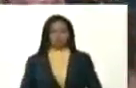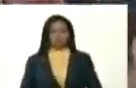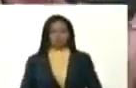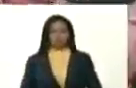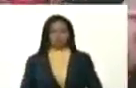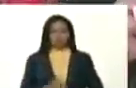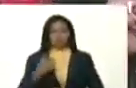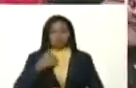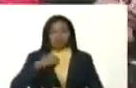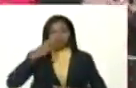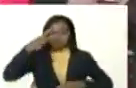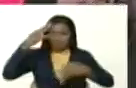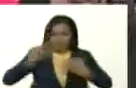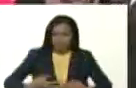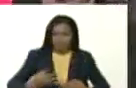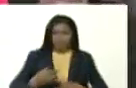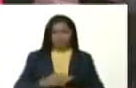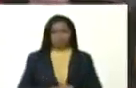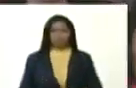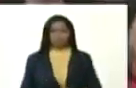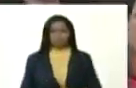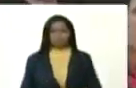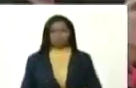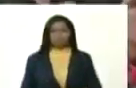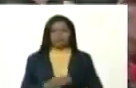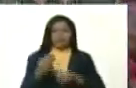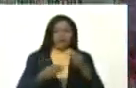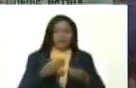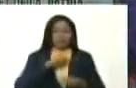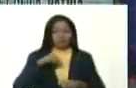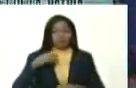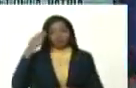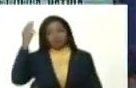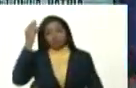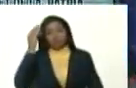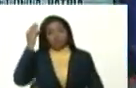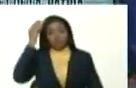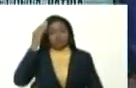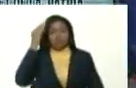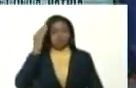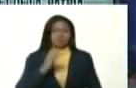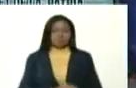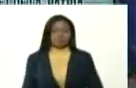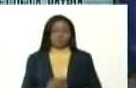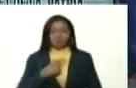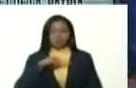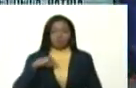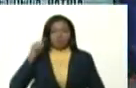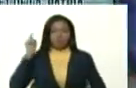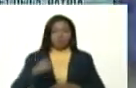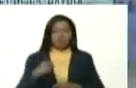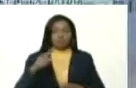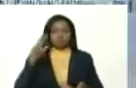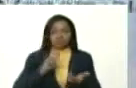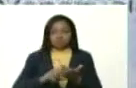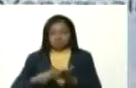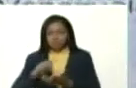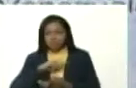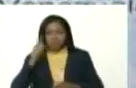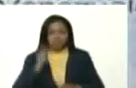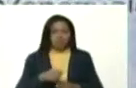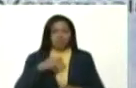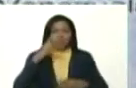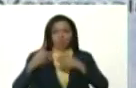Estoy seguro de eso. Hagamos conciencia de que tenemos que cumplir nuestros deberes